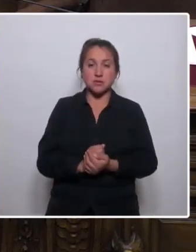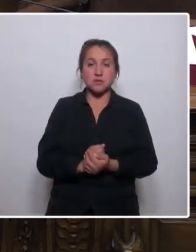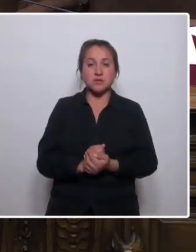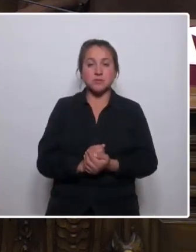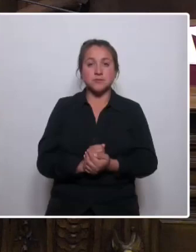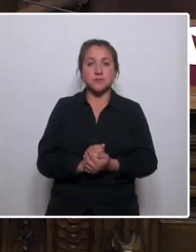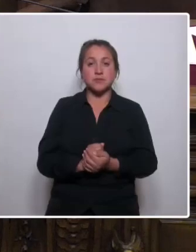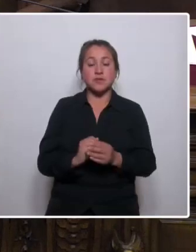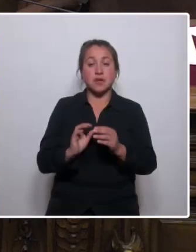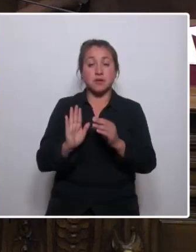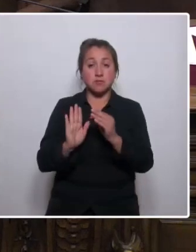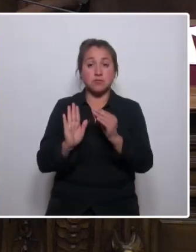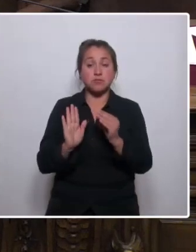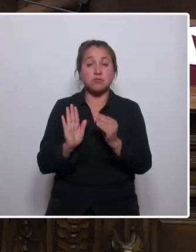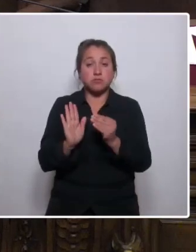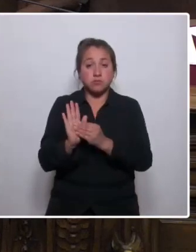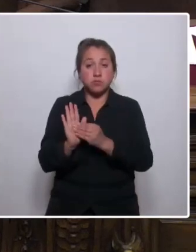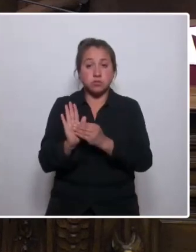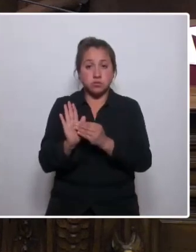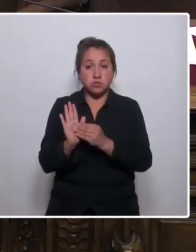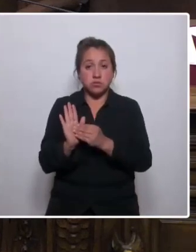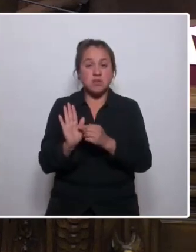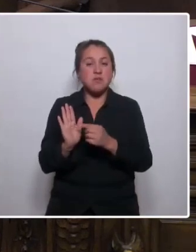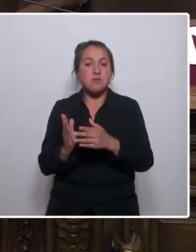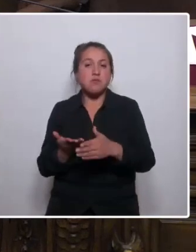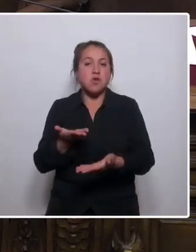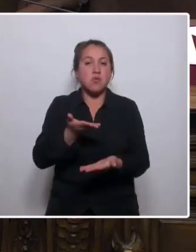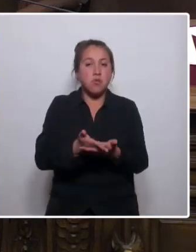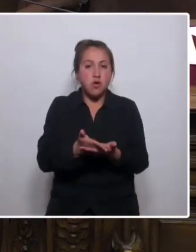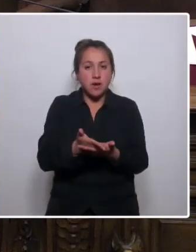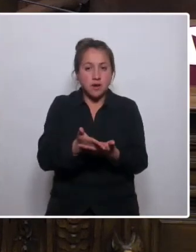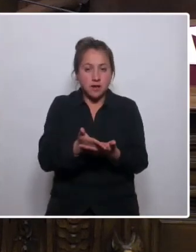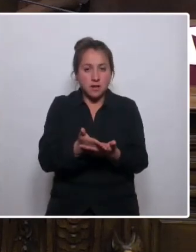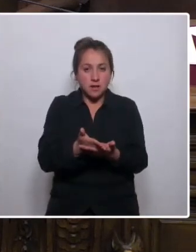La enmienda está proponiendo una supresión.